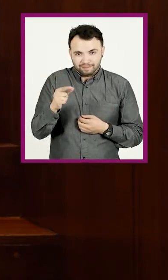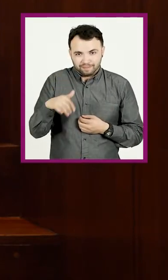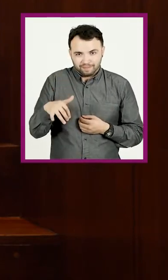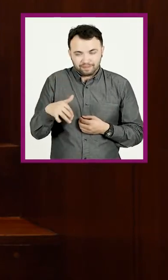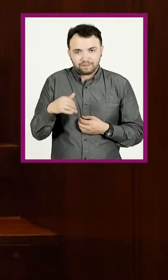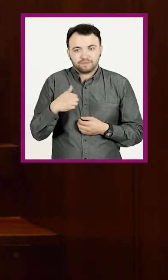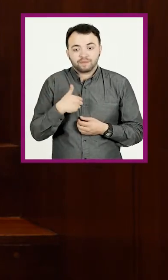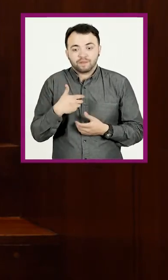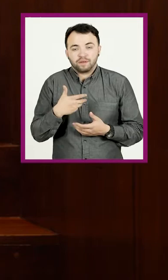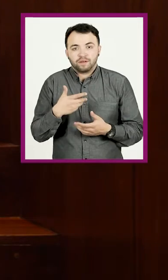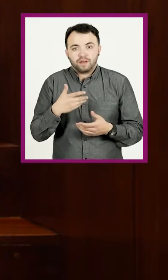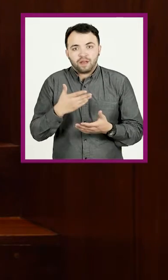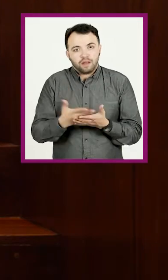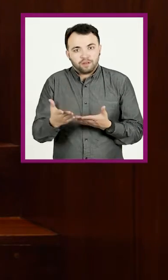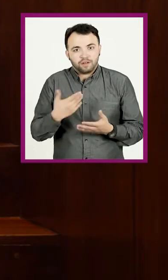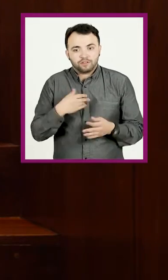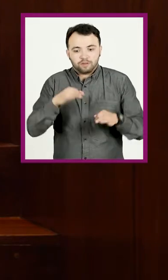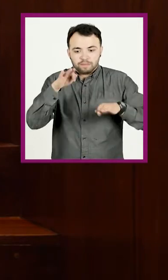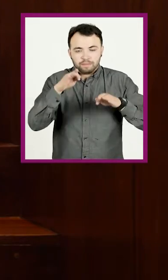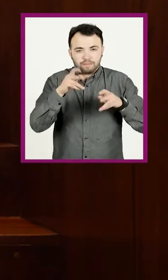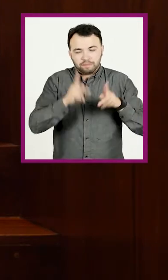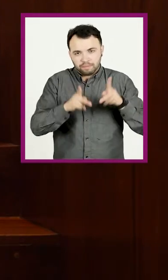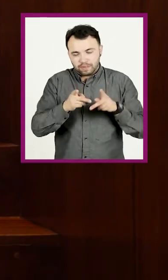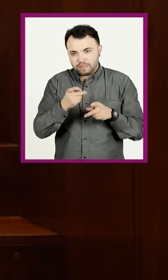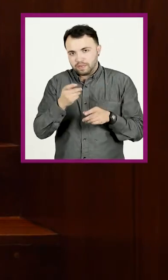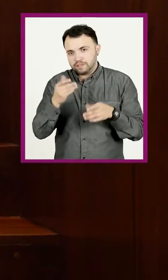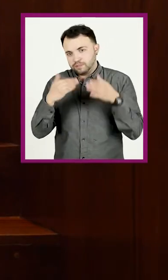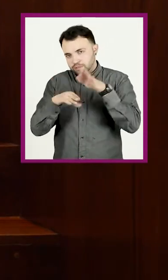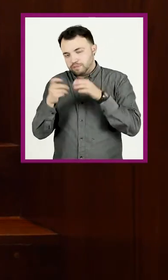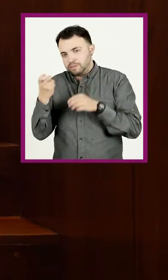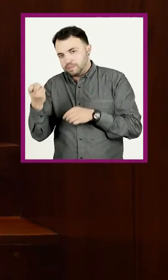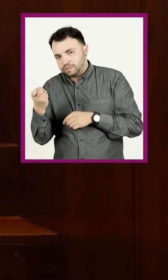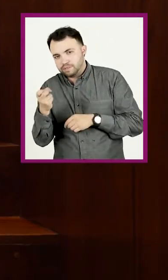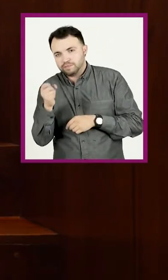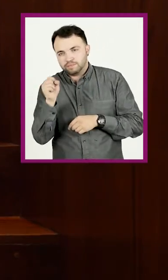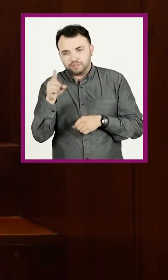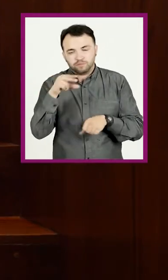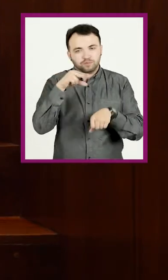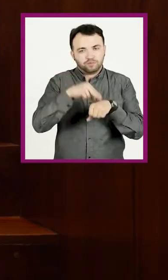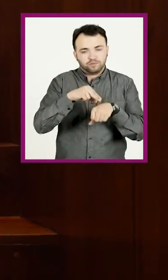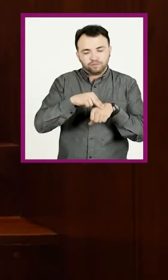platicar con nosotros el día de hoy la doctora Rebeca Maldonado.